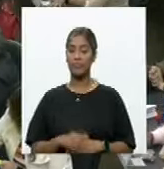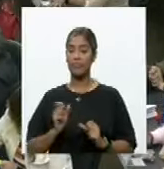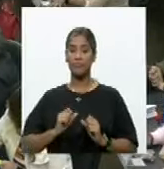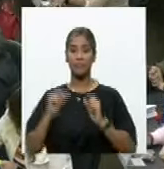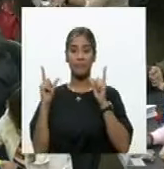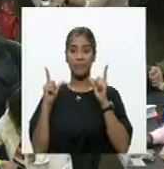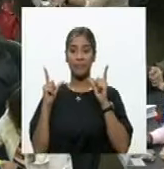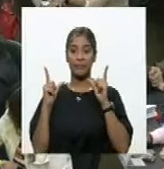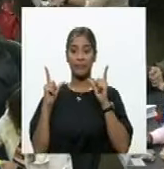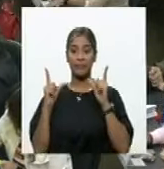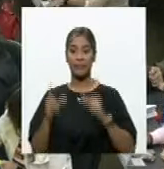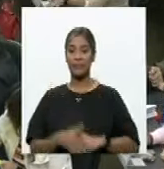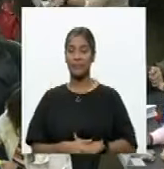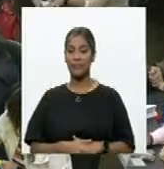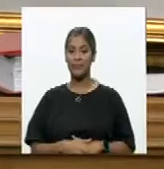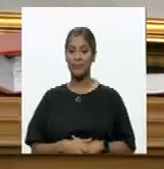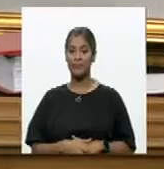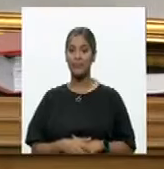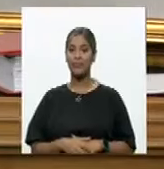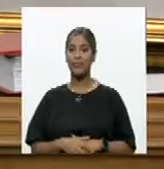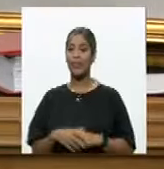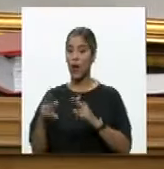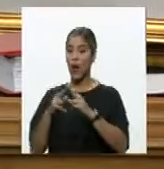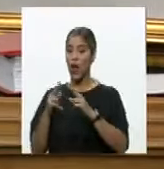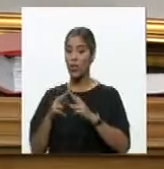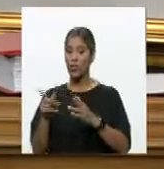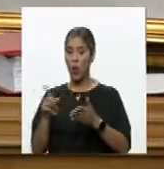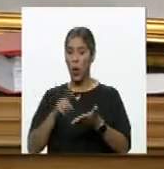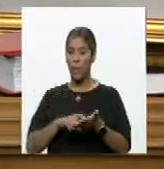Impresionante. Conocían a los 48.